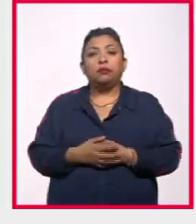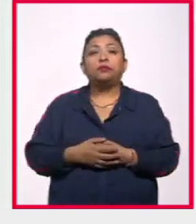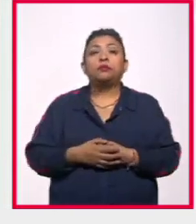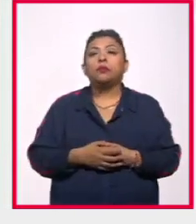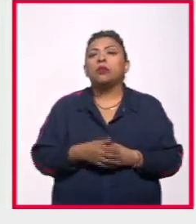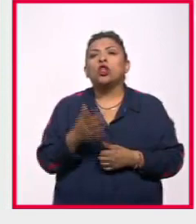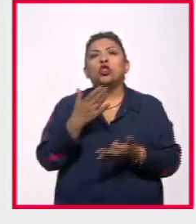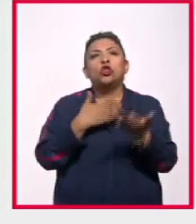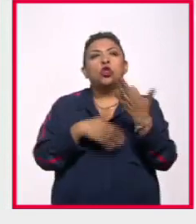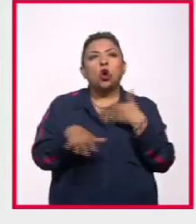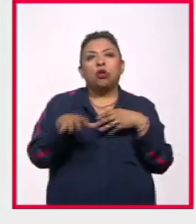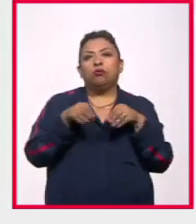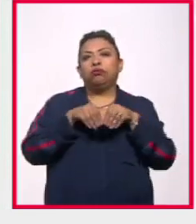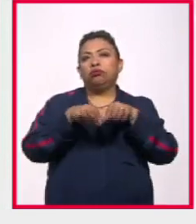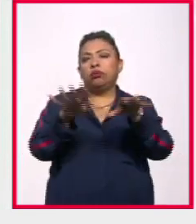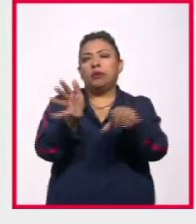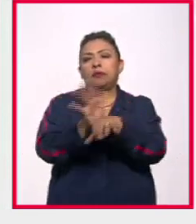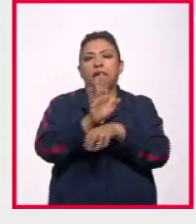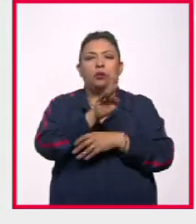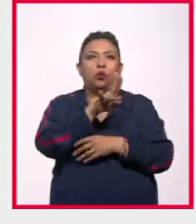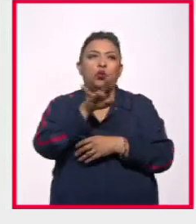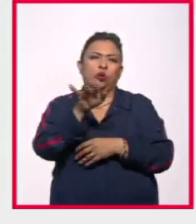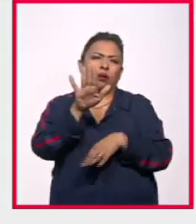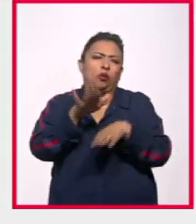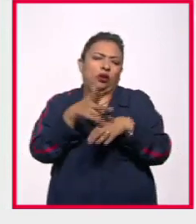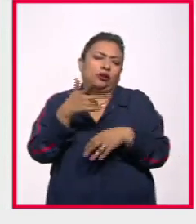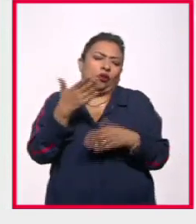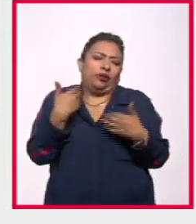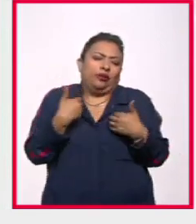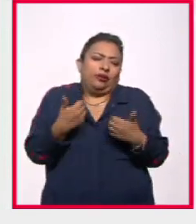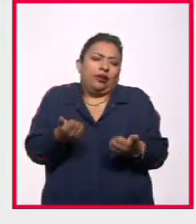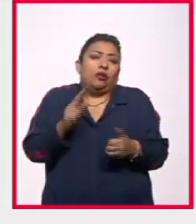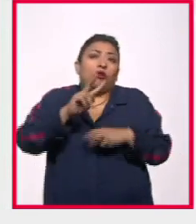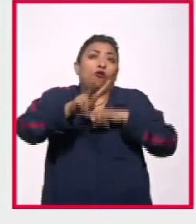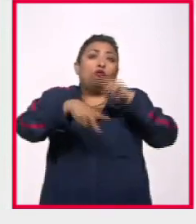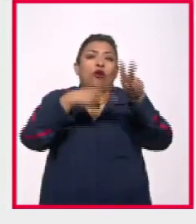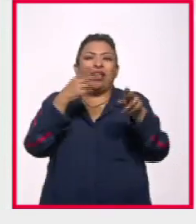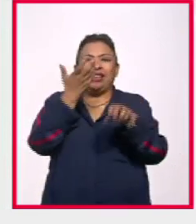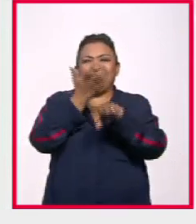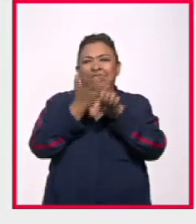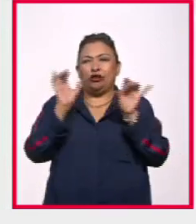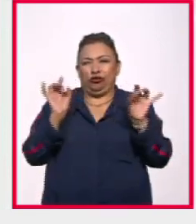Todos proyectaban películas de Buñuel. Por eso no es de extrañar que cuando Buñuel va a Los Ángeles,